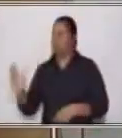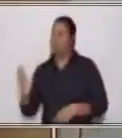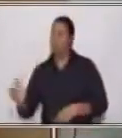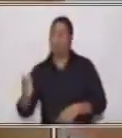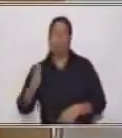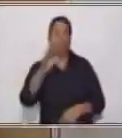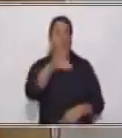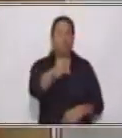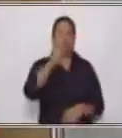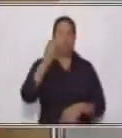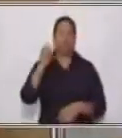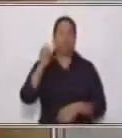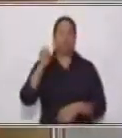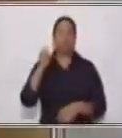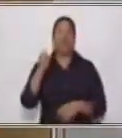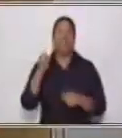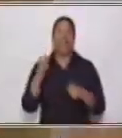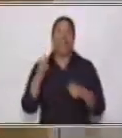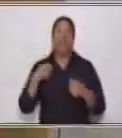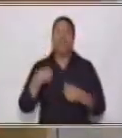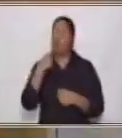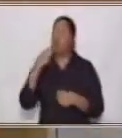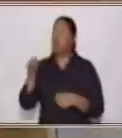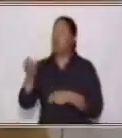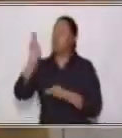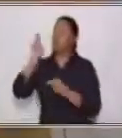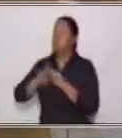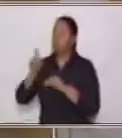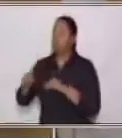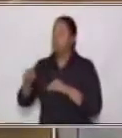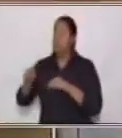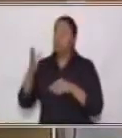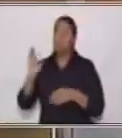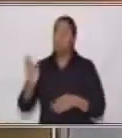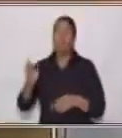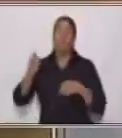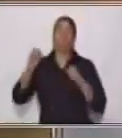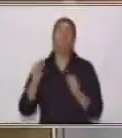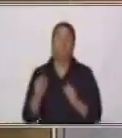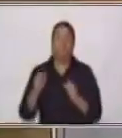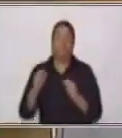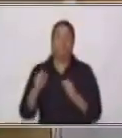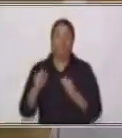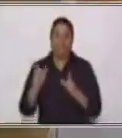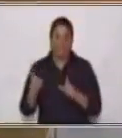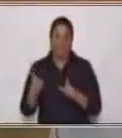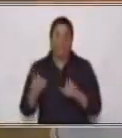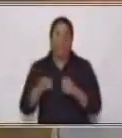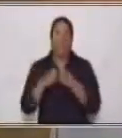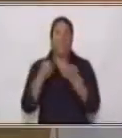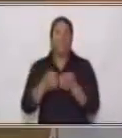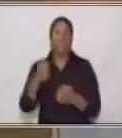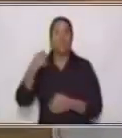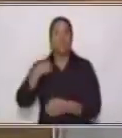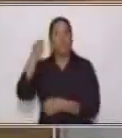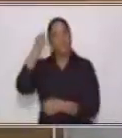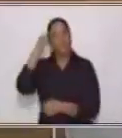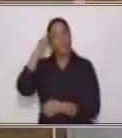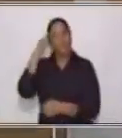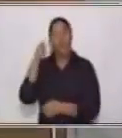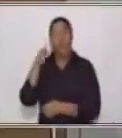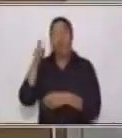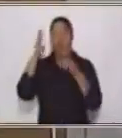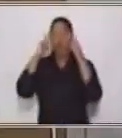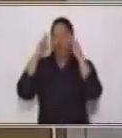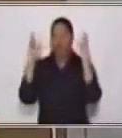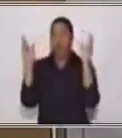hace. Entonces, ahí viene la conclusión, te puedo decir nuevamente, por lo tanto, mi perro, al hacer todas estas acciones